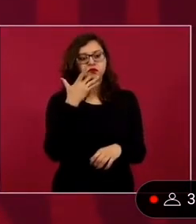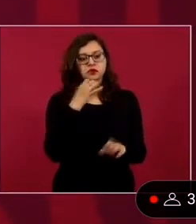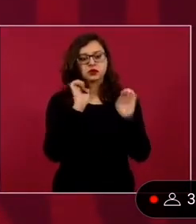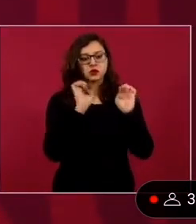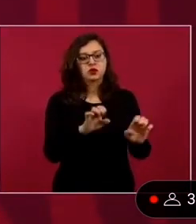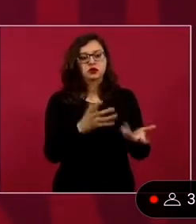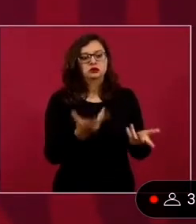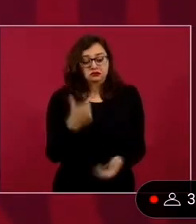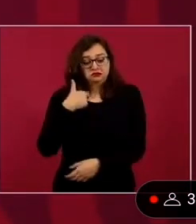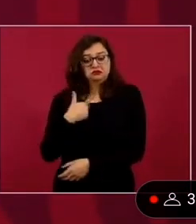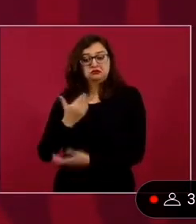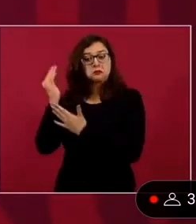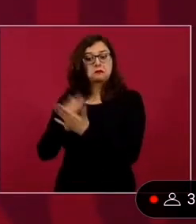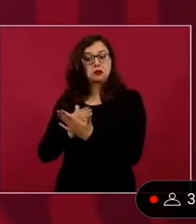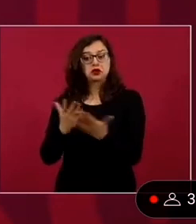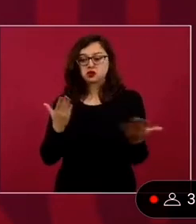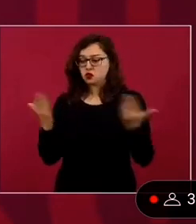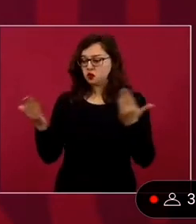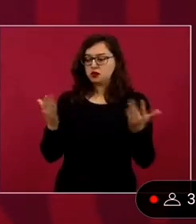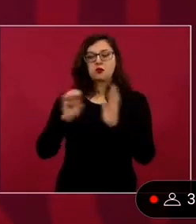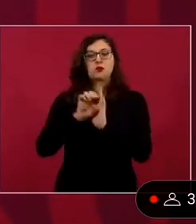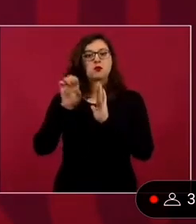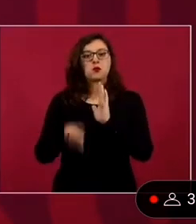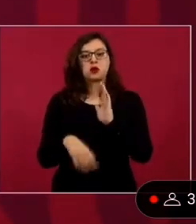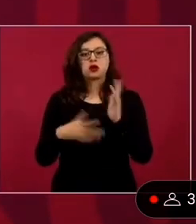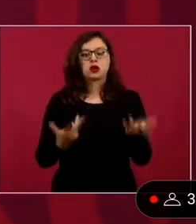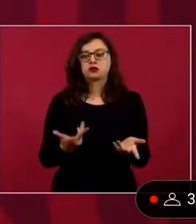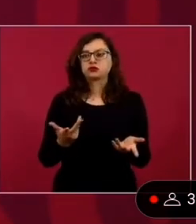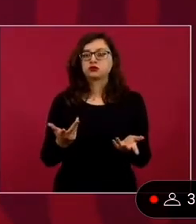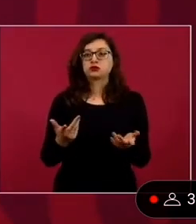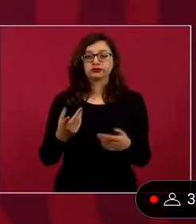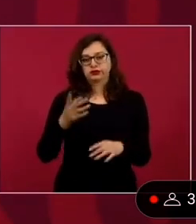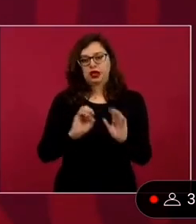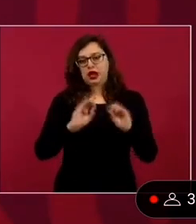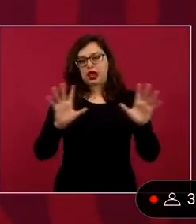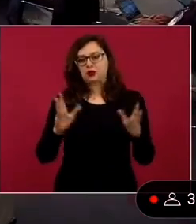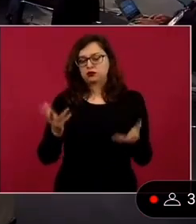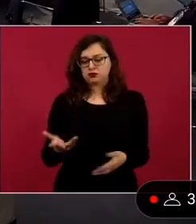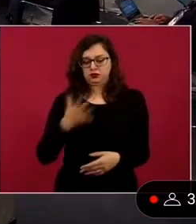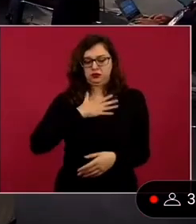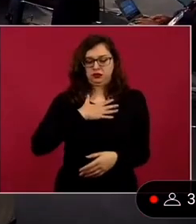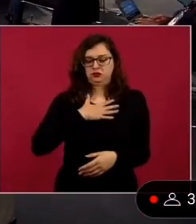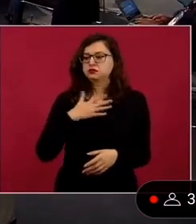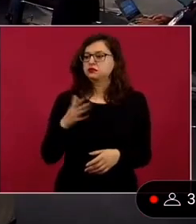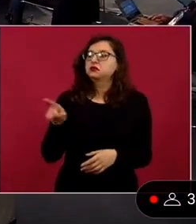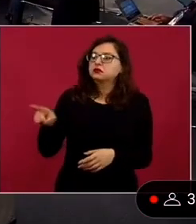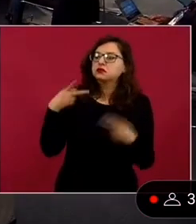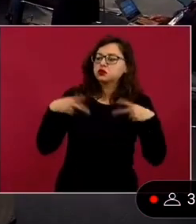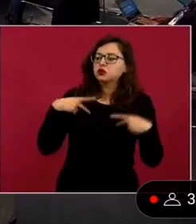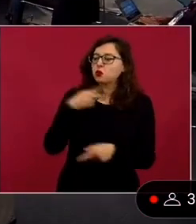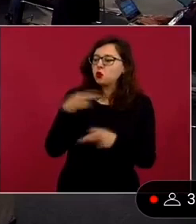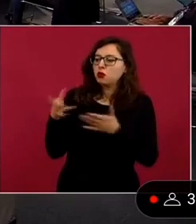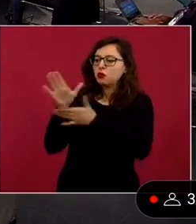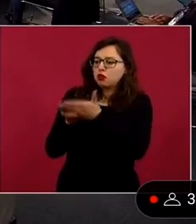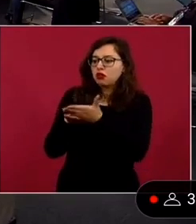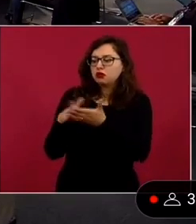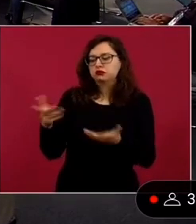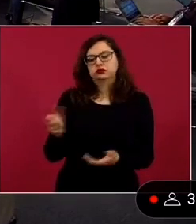Sí. Comparo lo que tengo con la gente más humilde, soy un potentado. Pero si comparo lo que